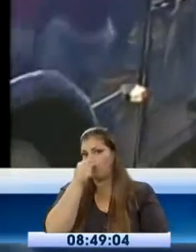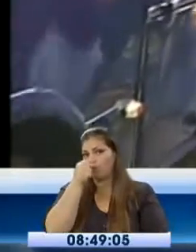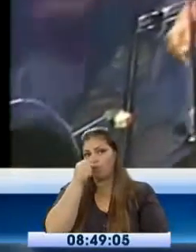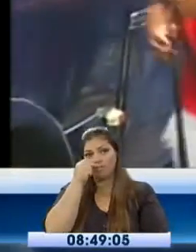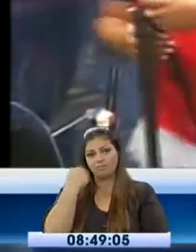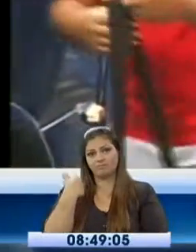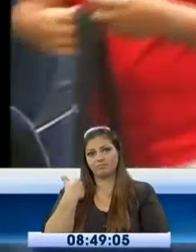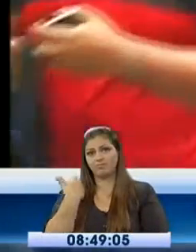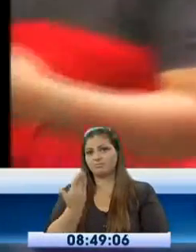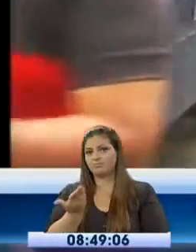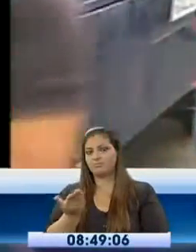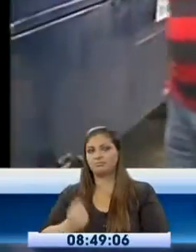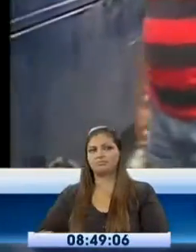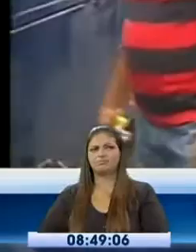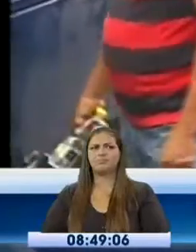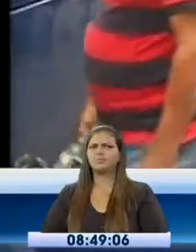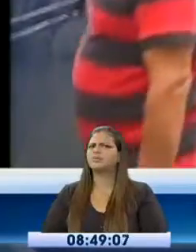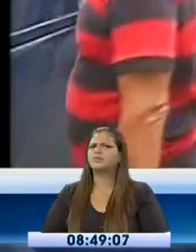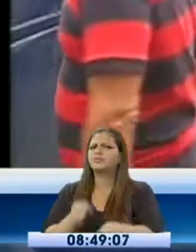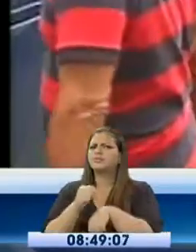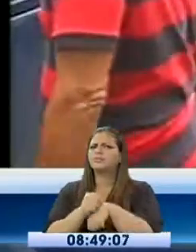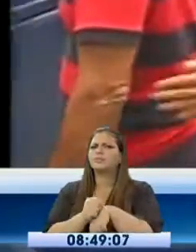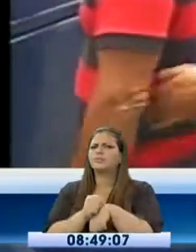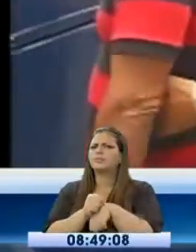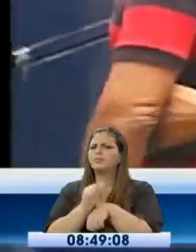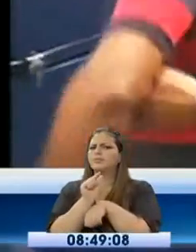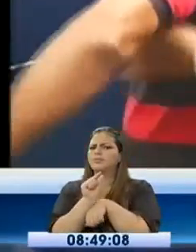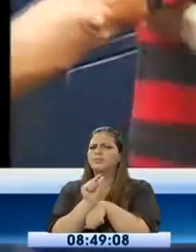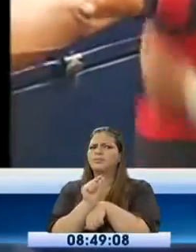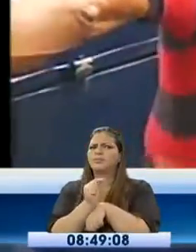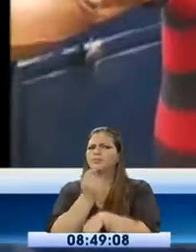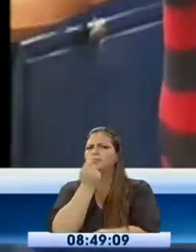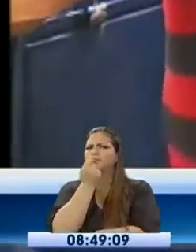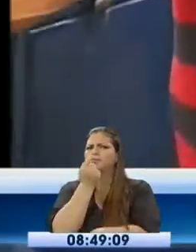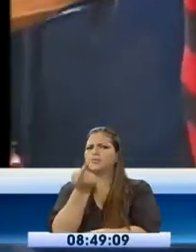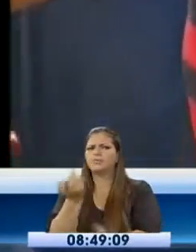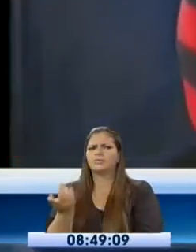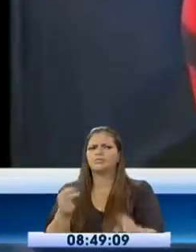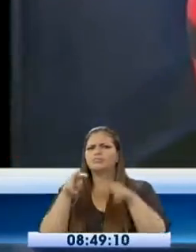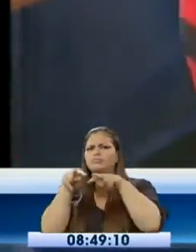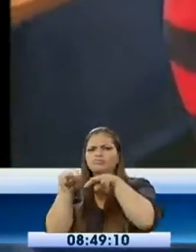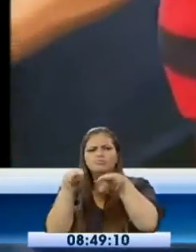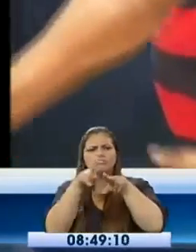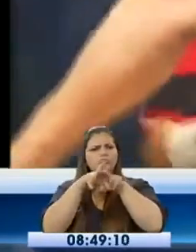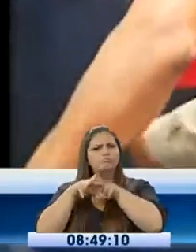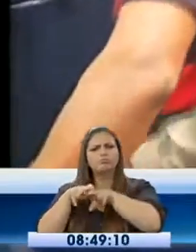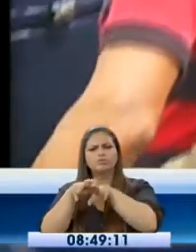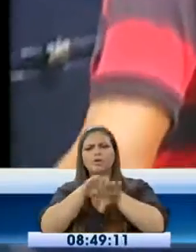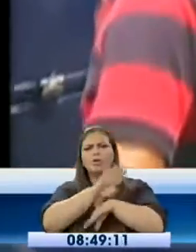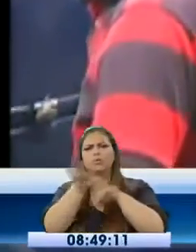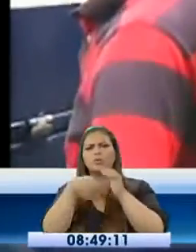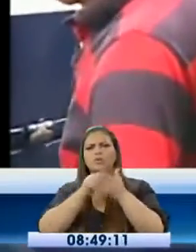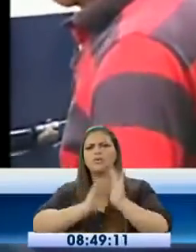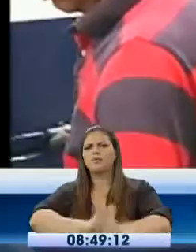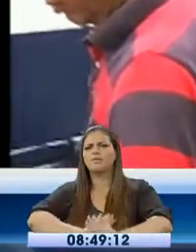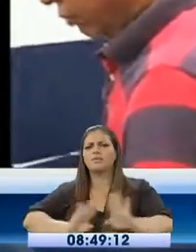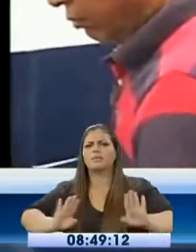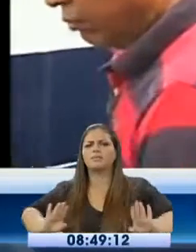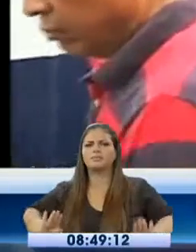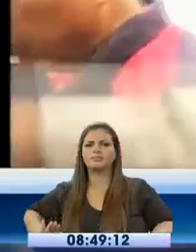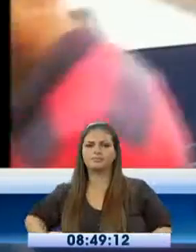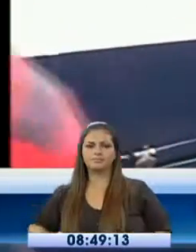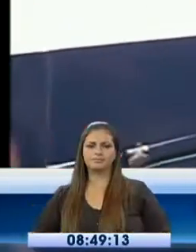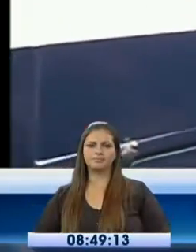de hacerlo lo más ágil posible para que no exista tampoco tanta afectación en cuanto a los